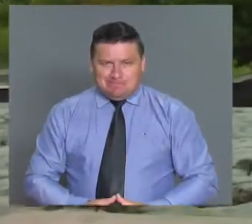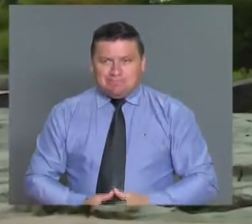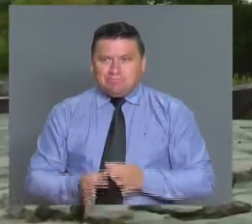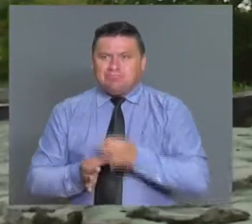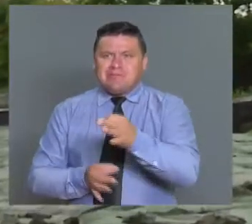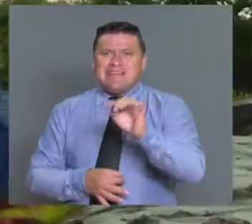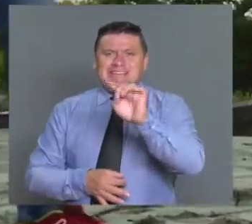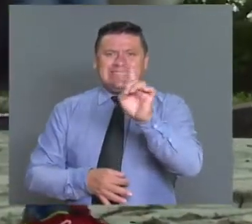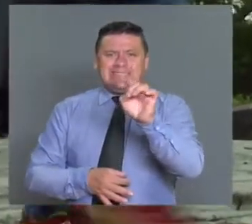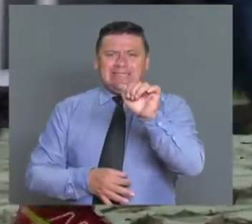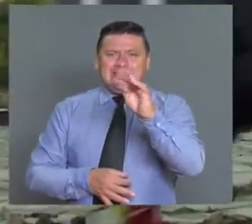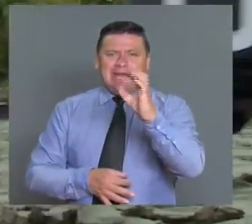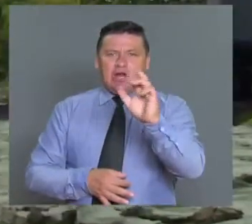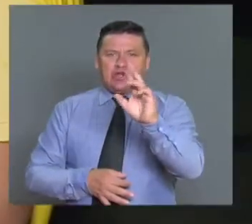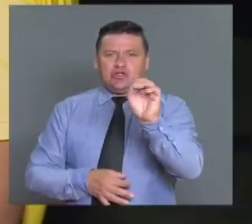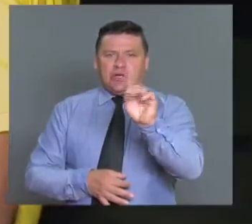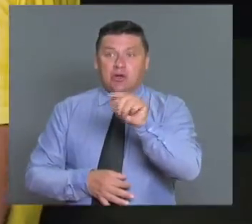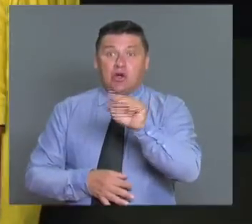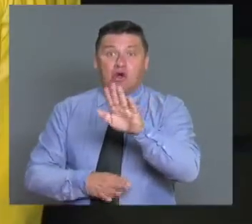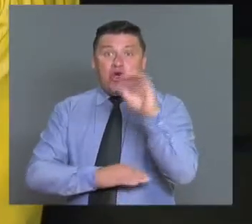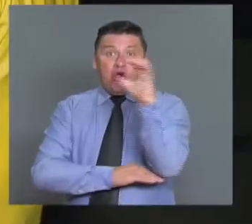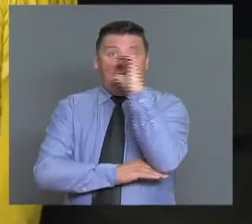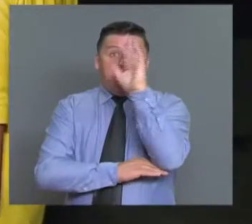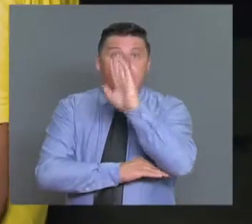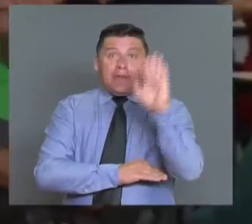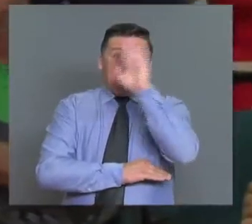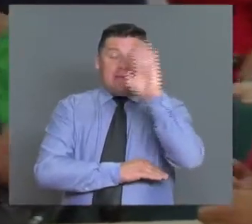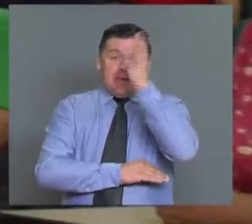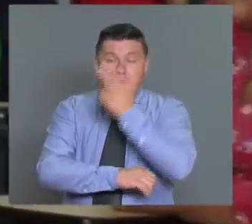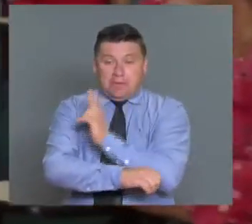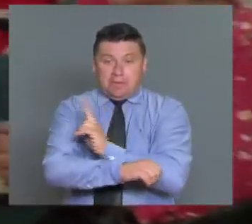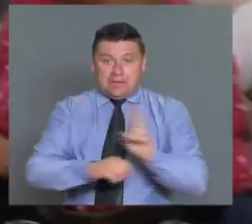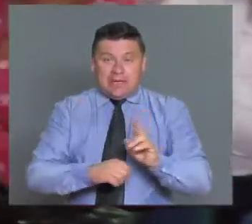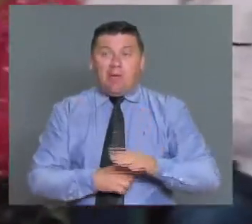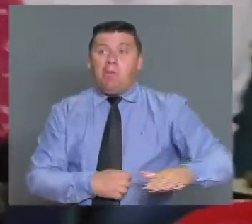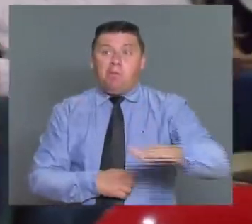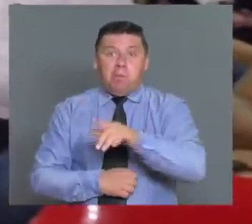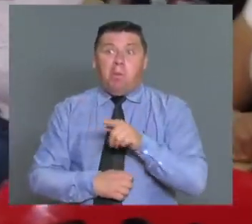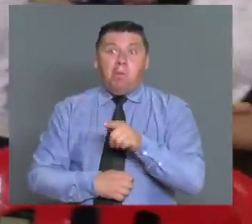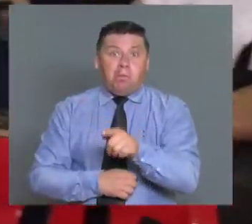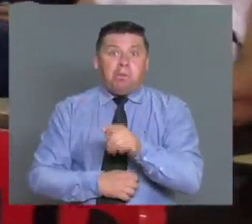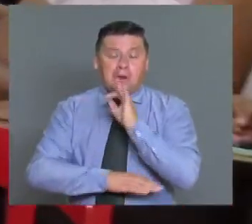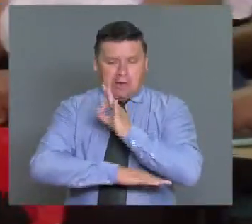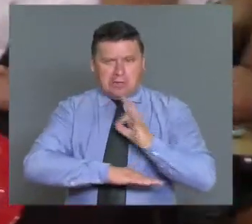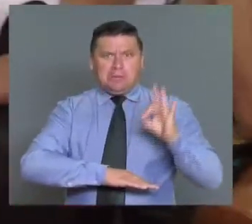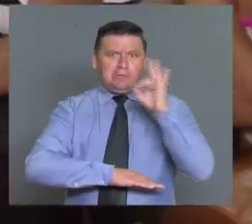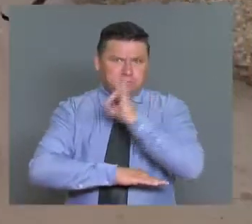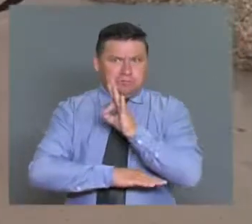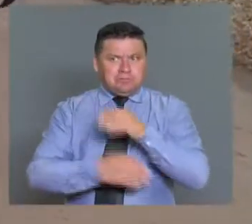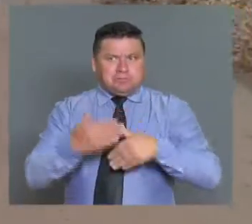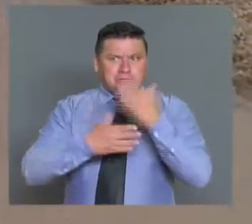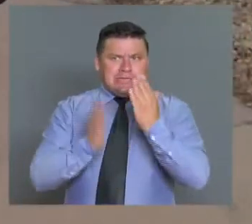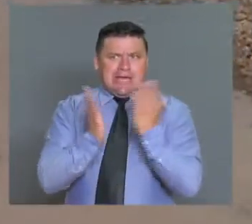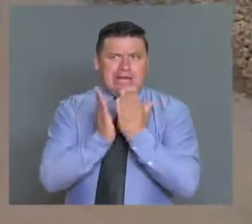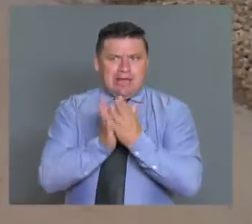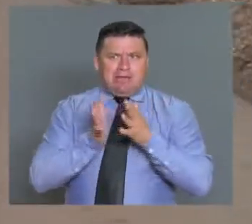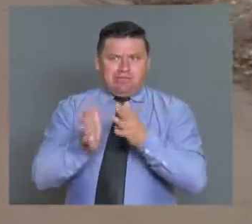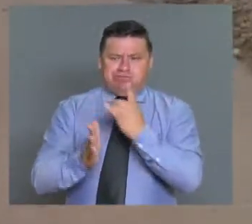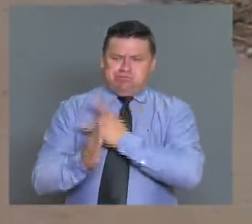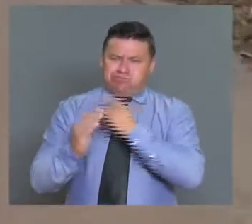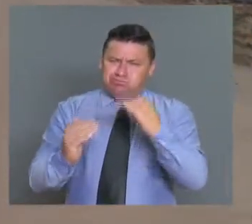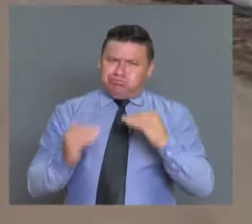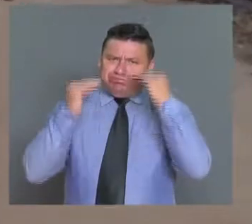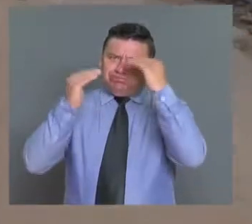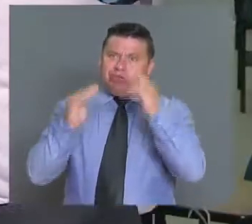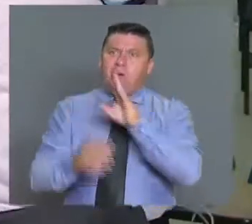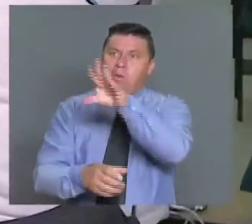Santa Rosalía, municipio colombiano del departamento del Vichada. Allí la ESAP imparte educación superior